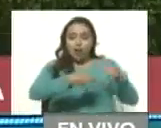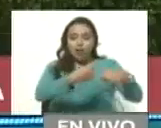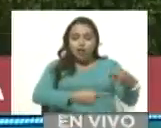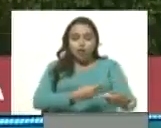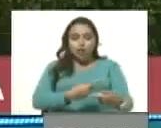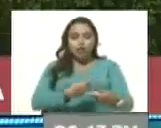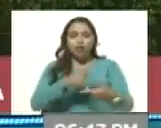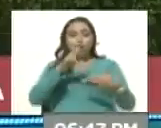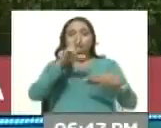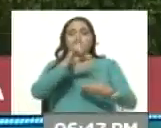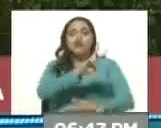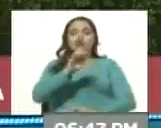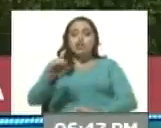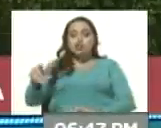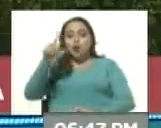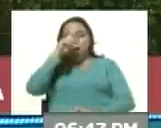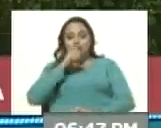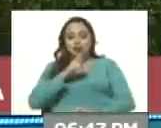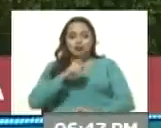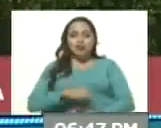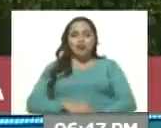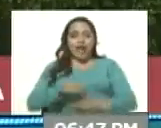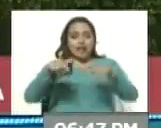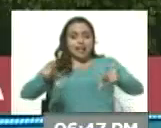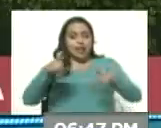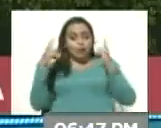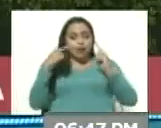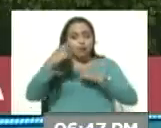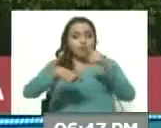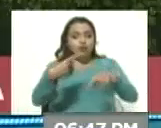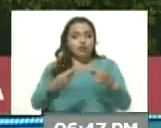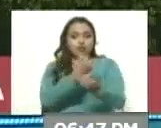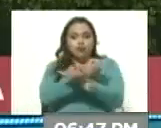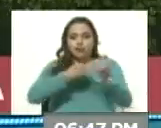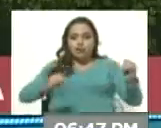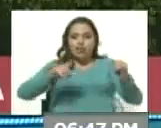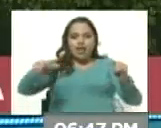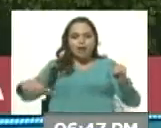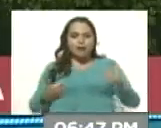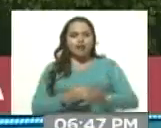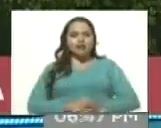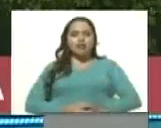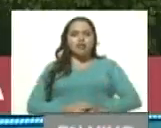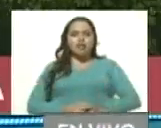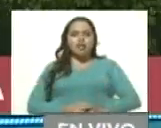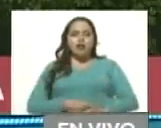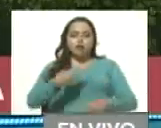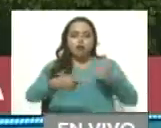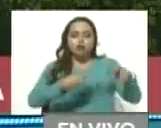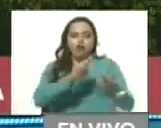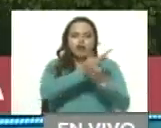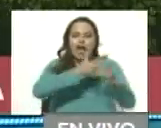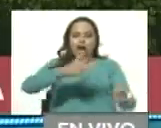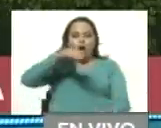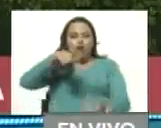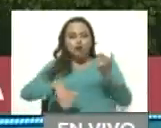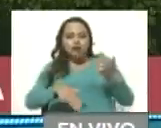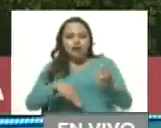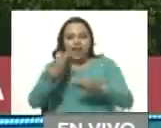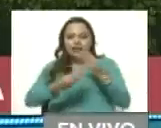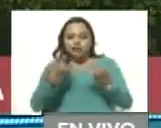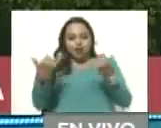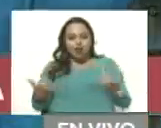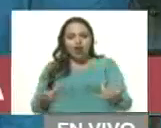en lo que fue el proceso de independencia pero sobre todo los aportes a lo que tiene que ver con este proceso de emancipación definitiva que está librando el pueblo